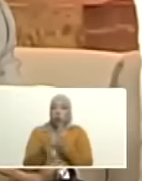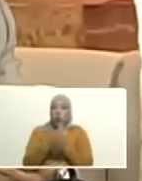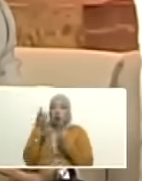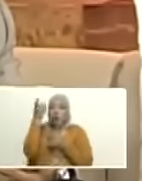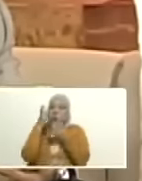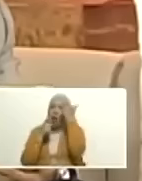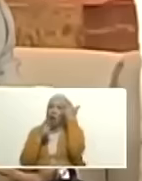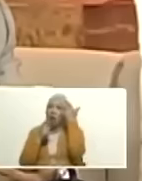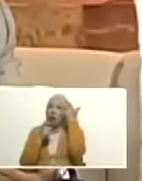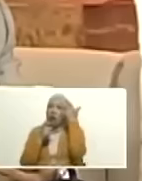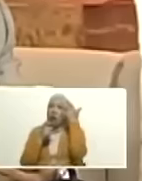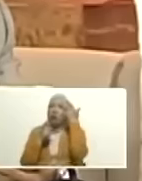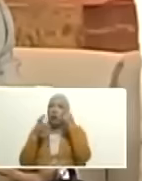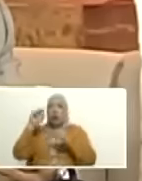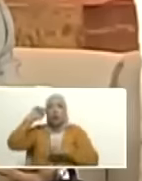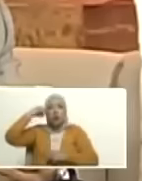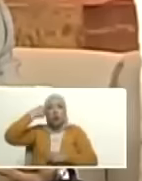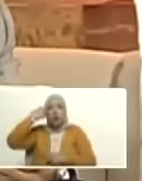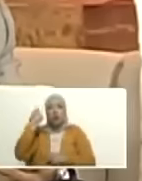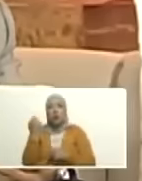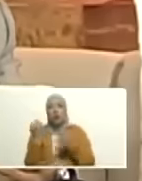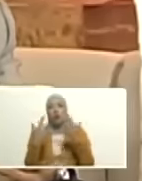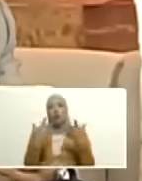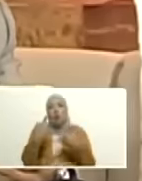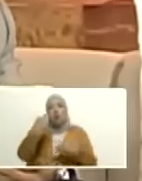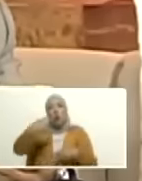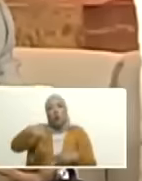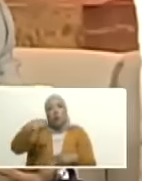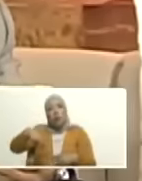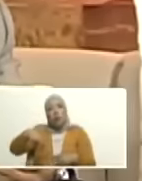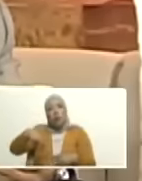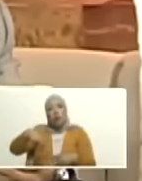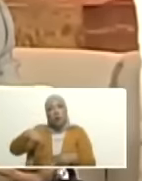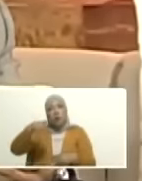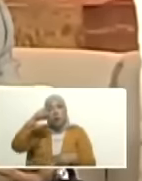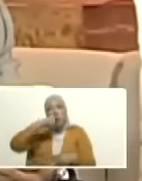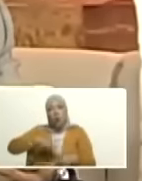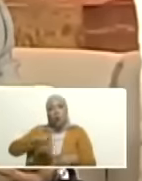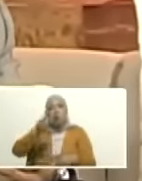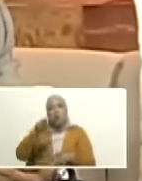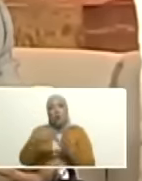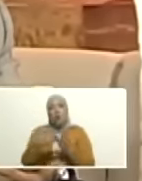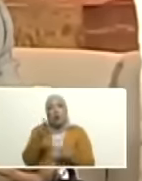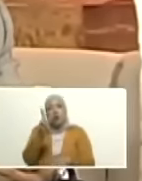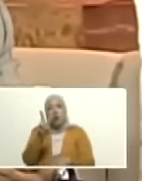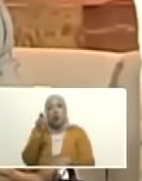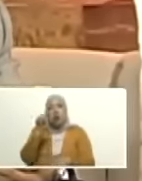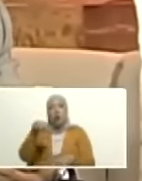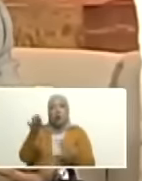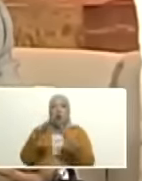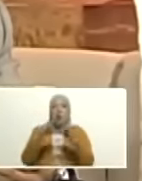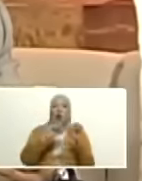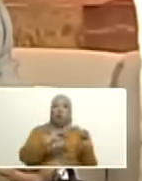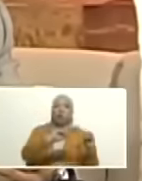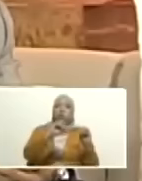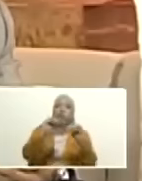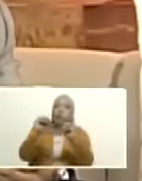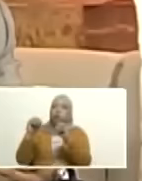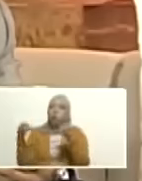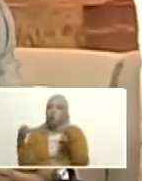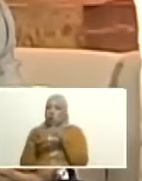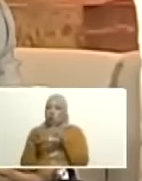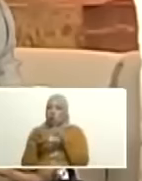Chávez, recuerdo, un 8 de noviembre del año 2002, aquí en Miraflores nos convocó a un grupo de